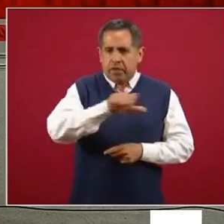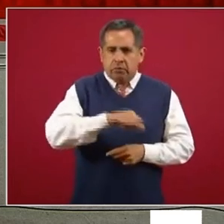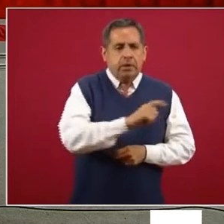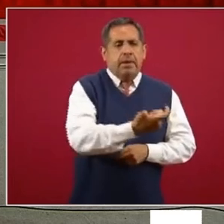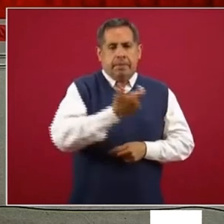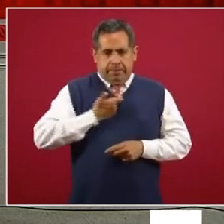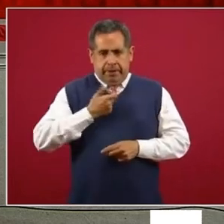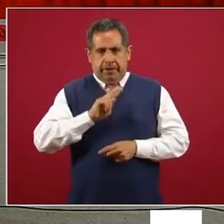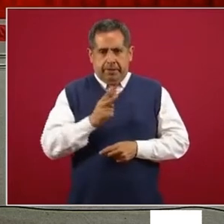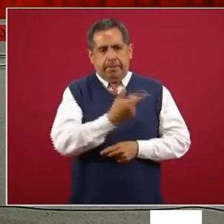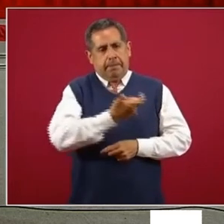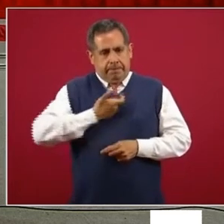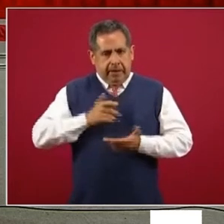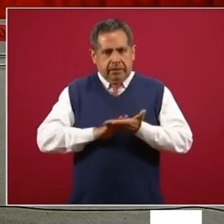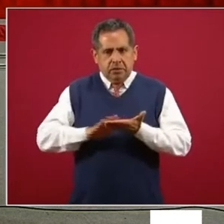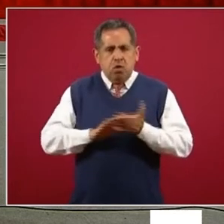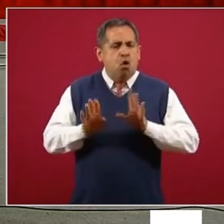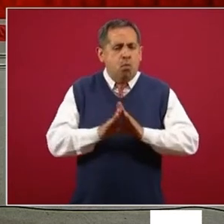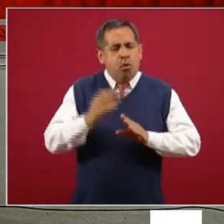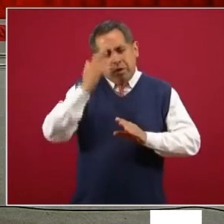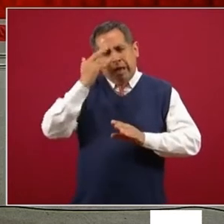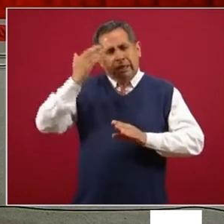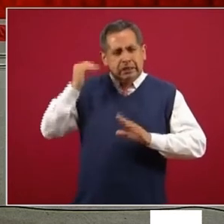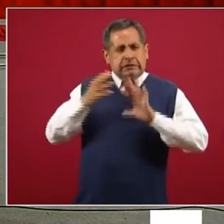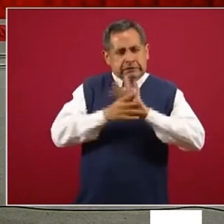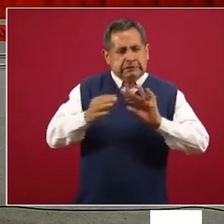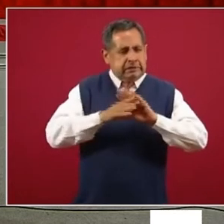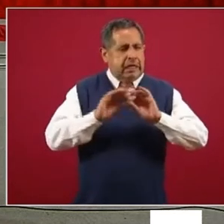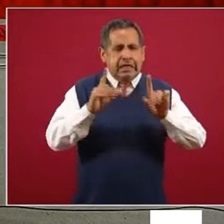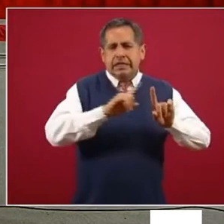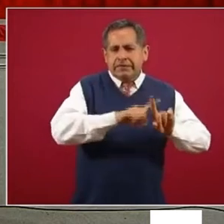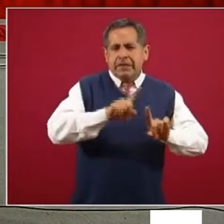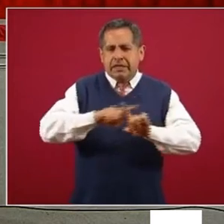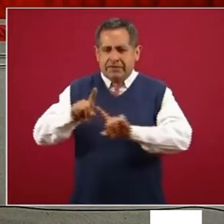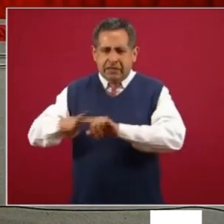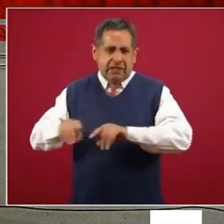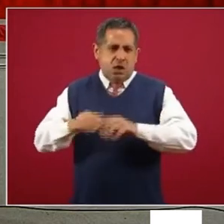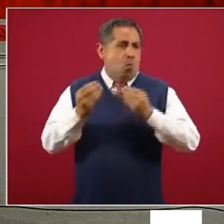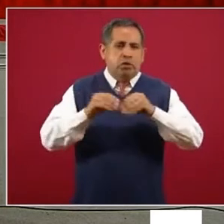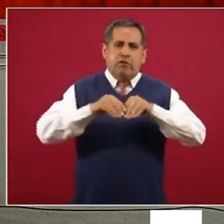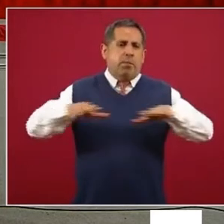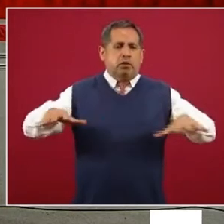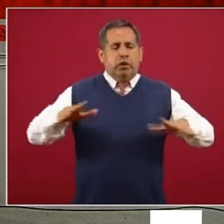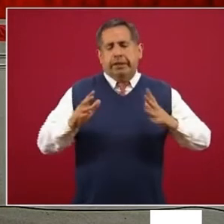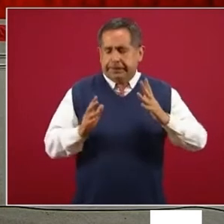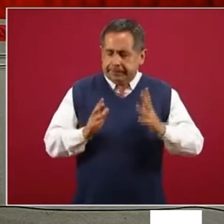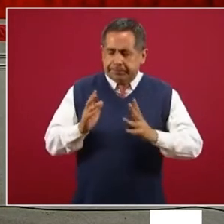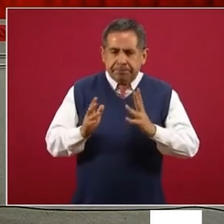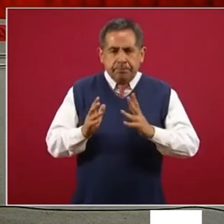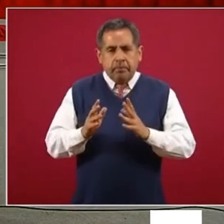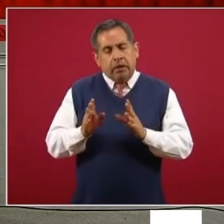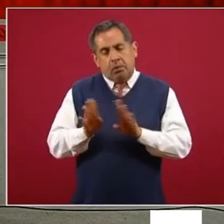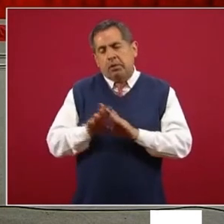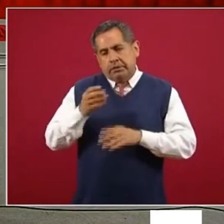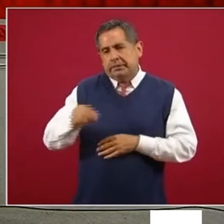el esquema y todas las alternativas. Vimos que es demasiada información. Presentamos, sin embargo, como estábamos